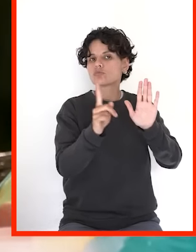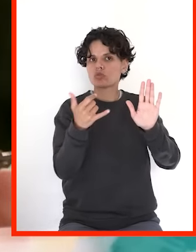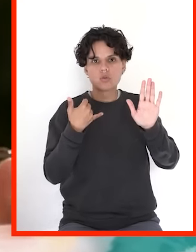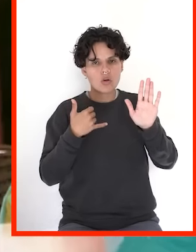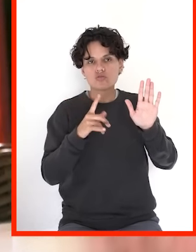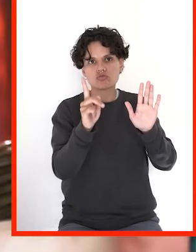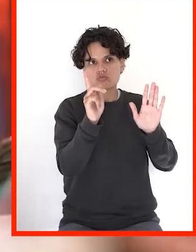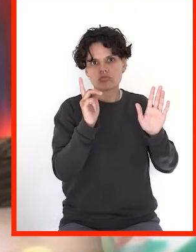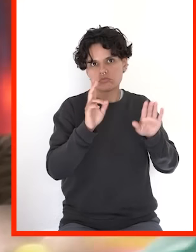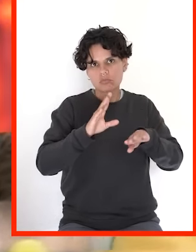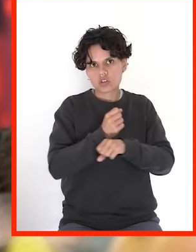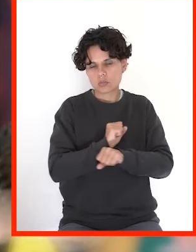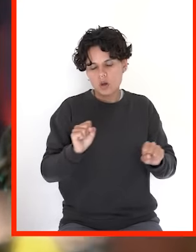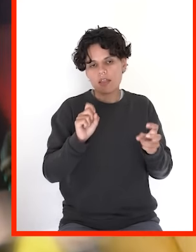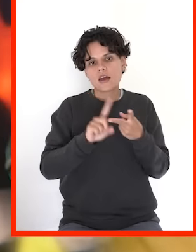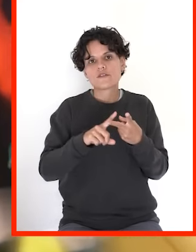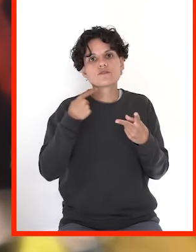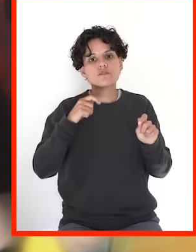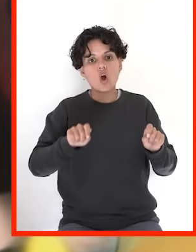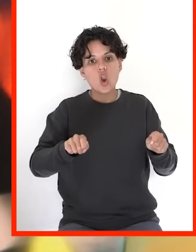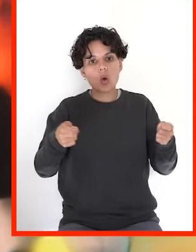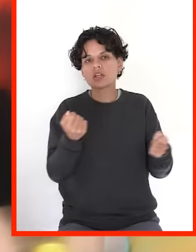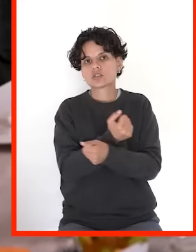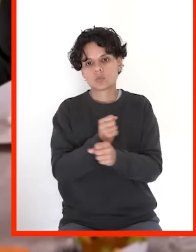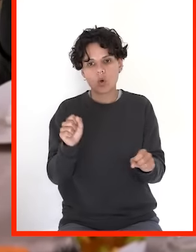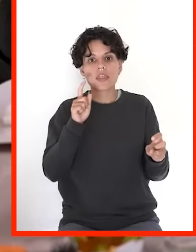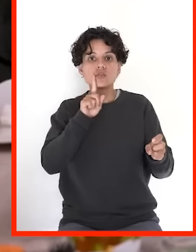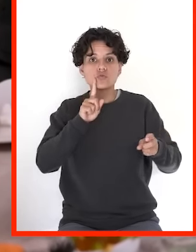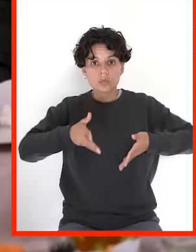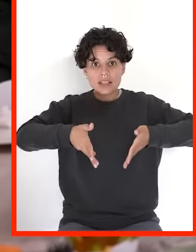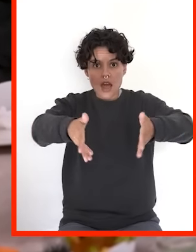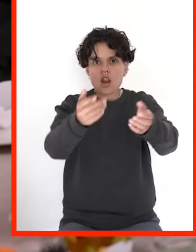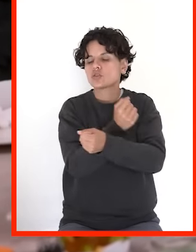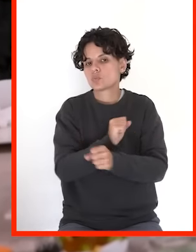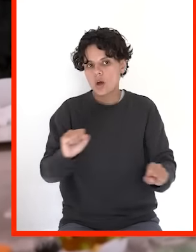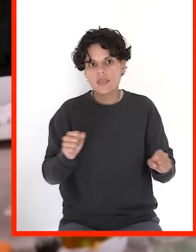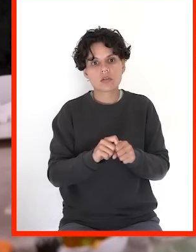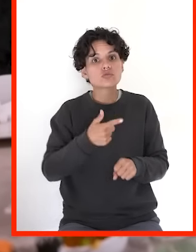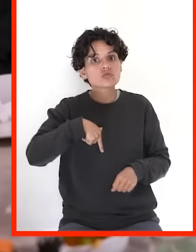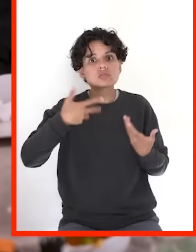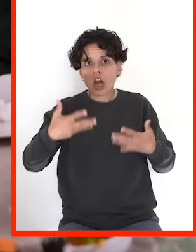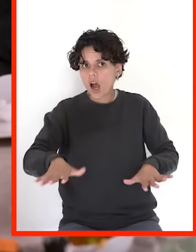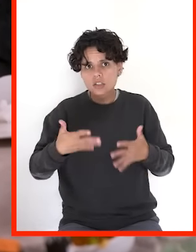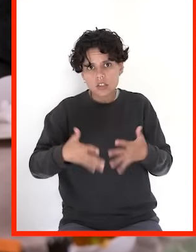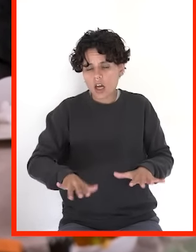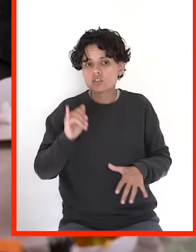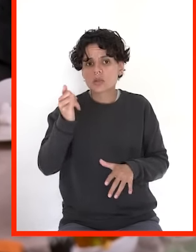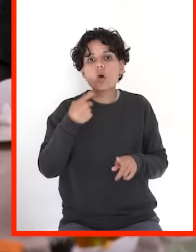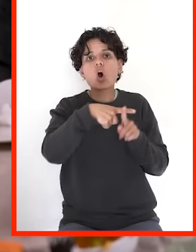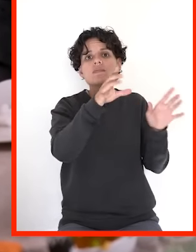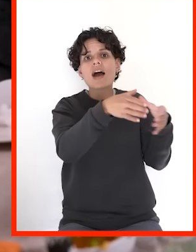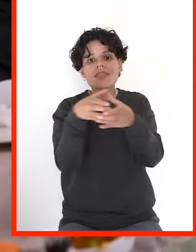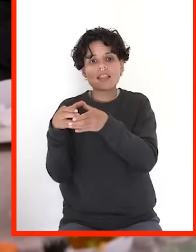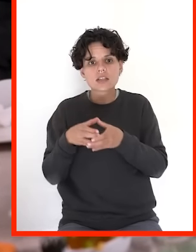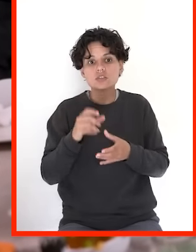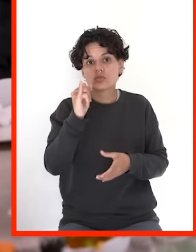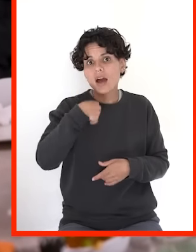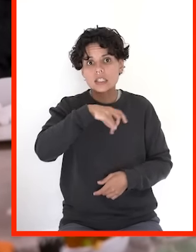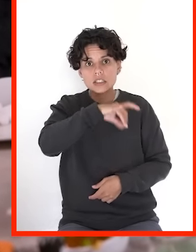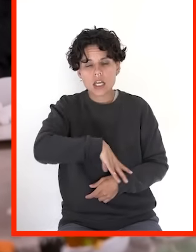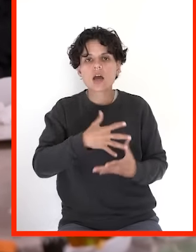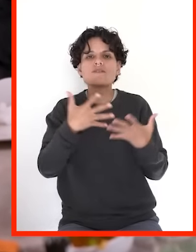Si el escenario tiene pasarela, no puede ocupar la pasarela. ¿Le ha pasado a usted o no? Sí, sí, pasa, pues. Y no solo a nosotros, a todos los grupos